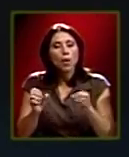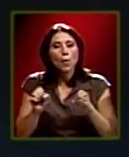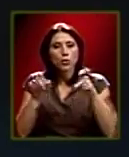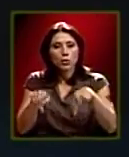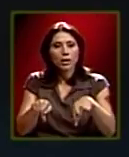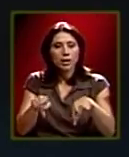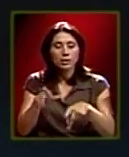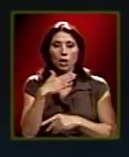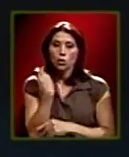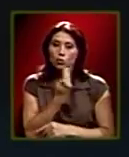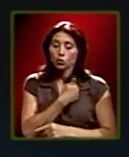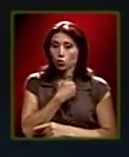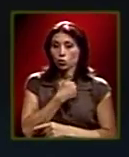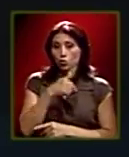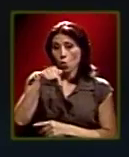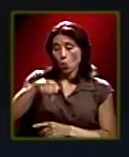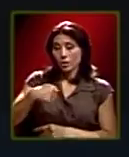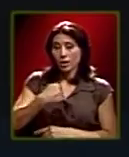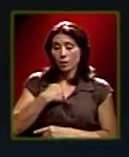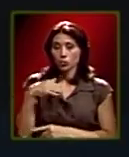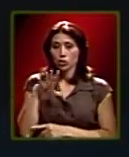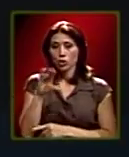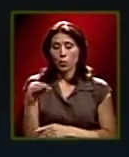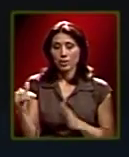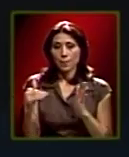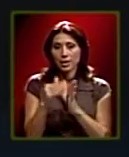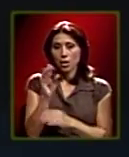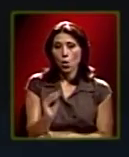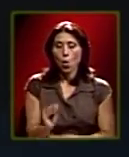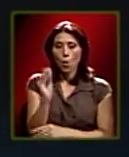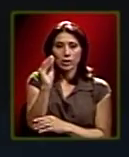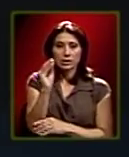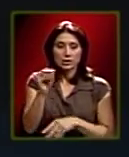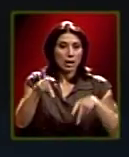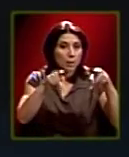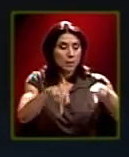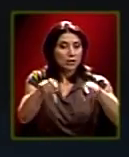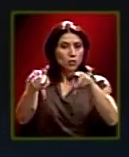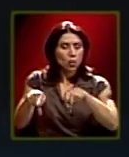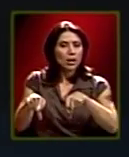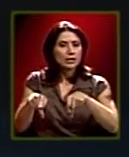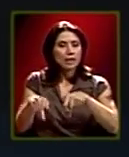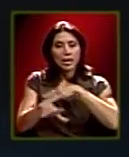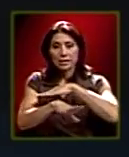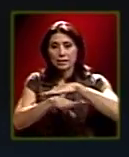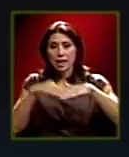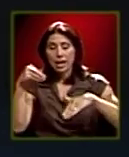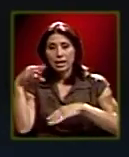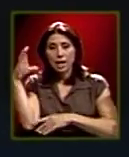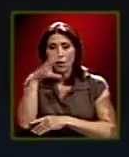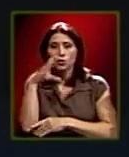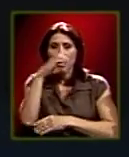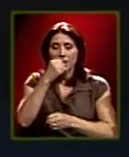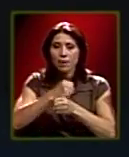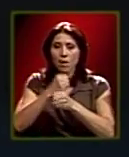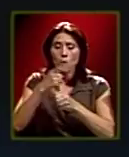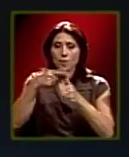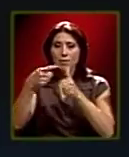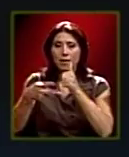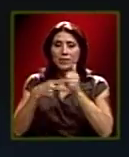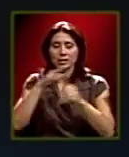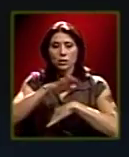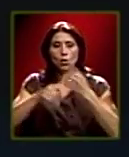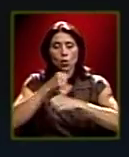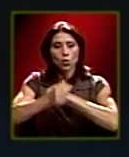nosotros tenemos hoy, hay 50,000 jóvenes o personas que salen a buscar trabajo por primera vez todos los años. Y